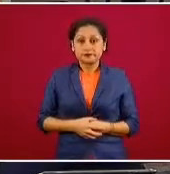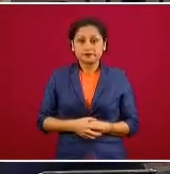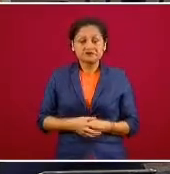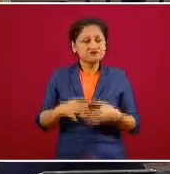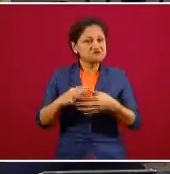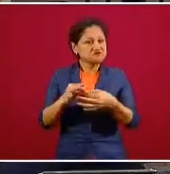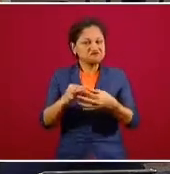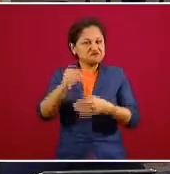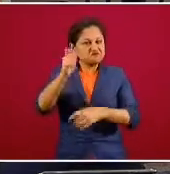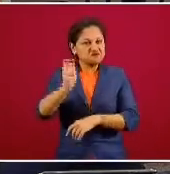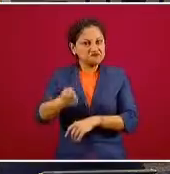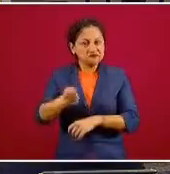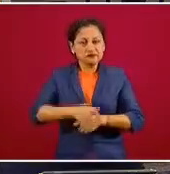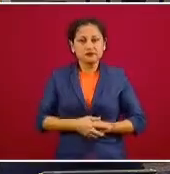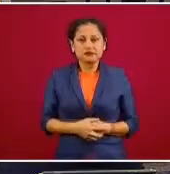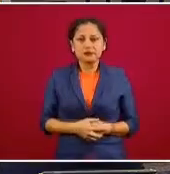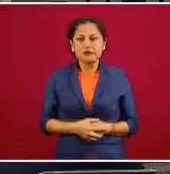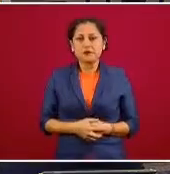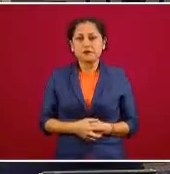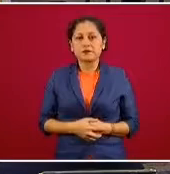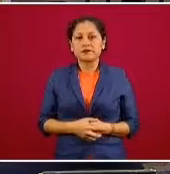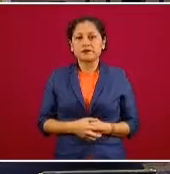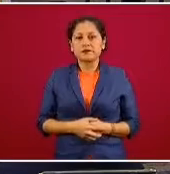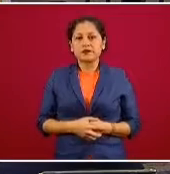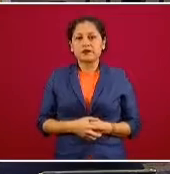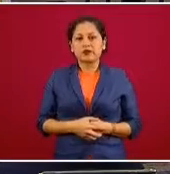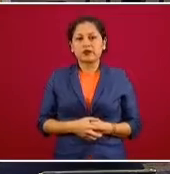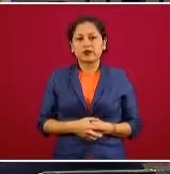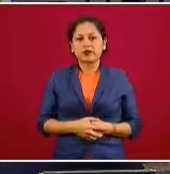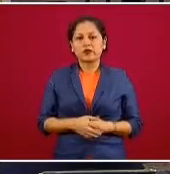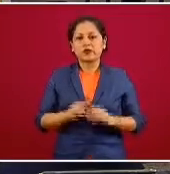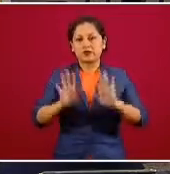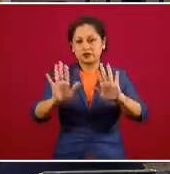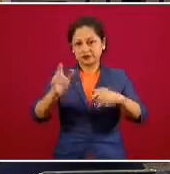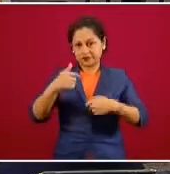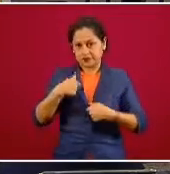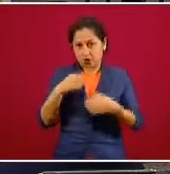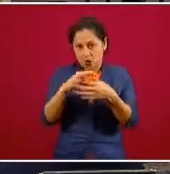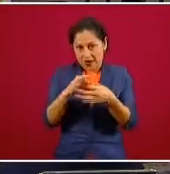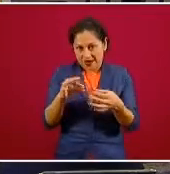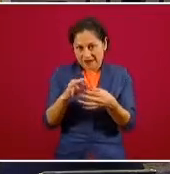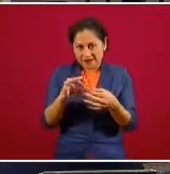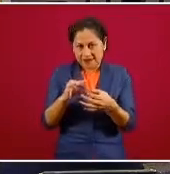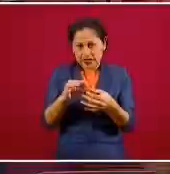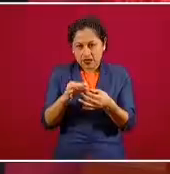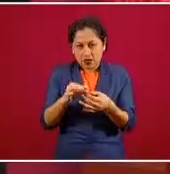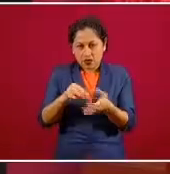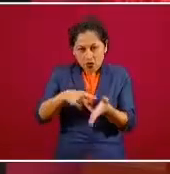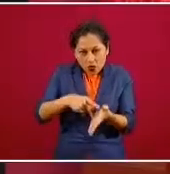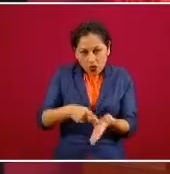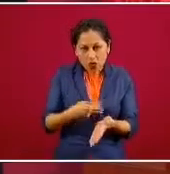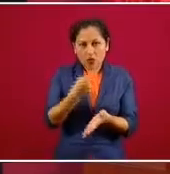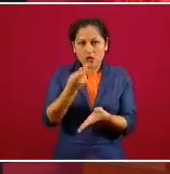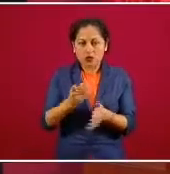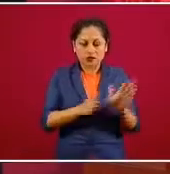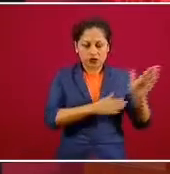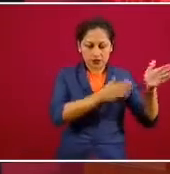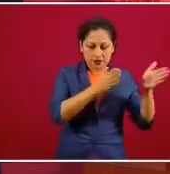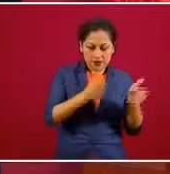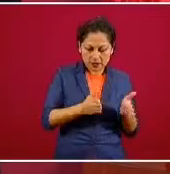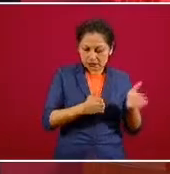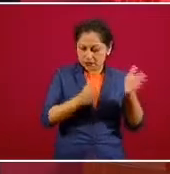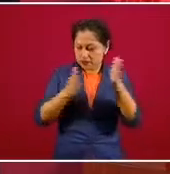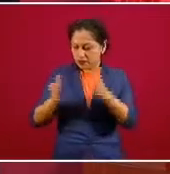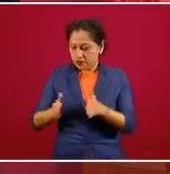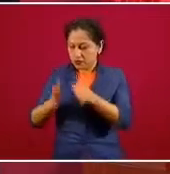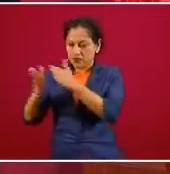consiste en lo siguiente. Explico primero las tres fases que habíamos indicado desde el inicio que